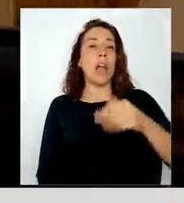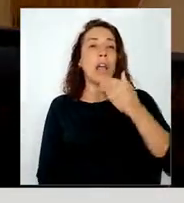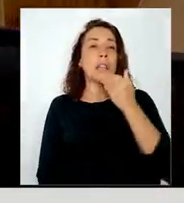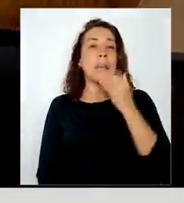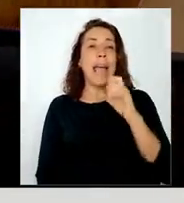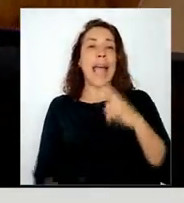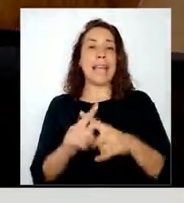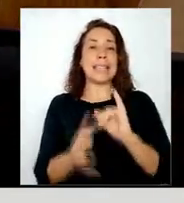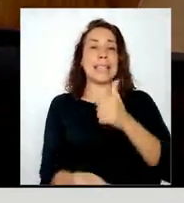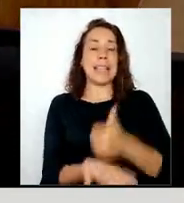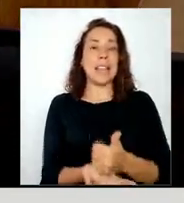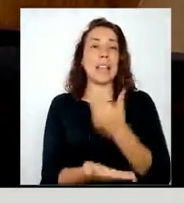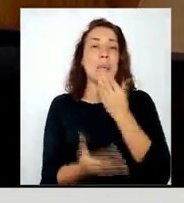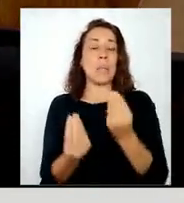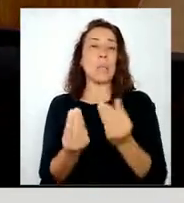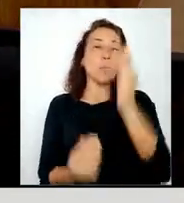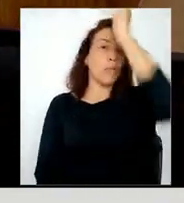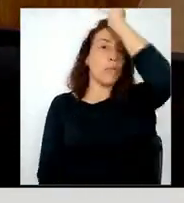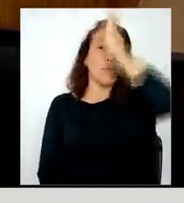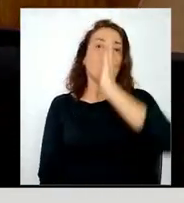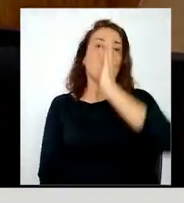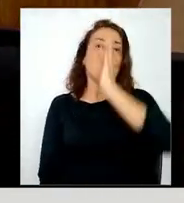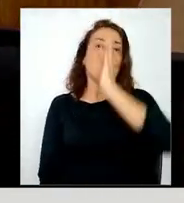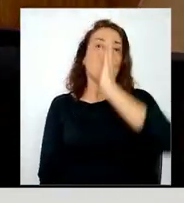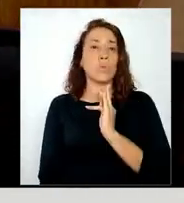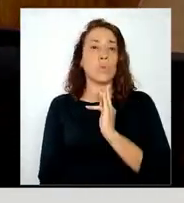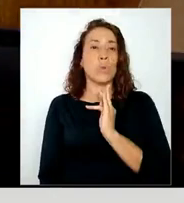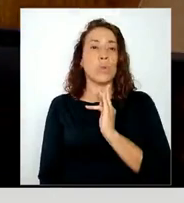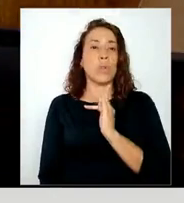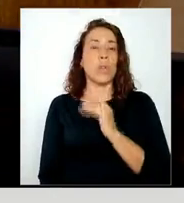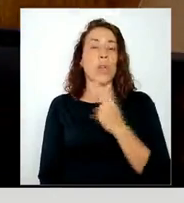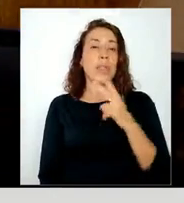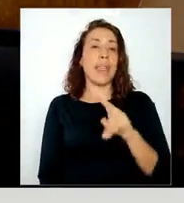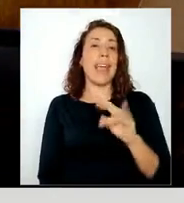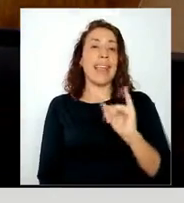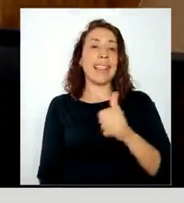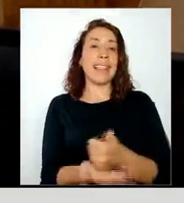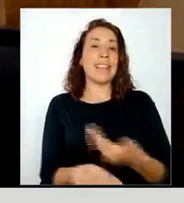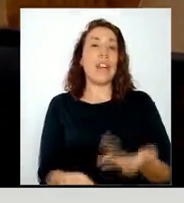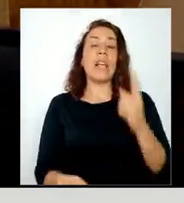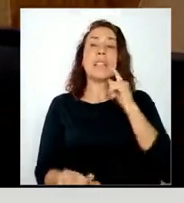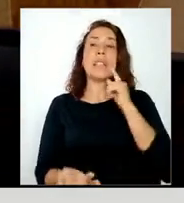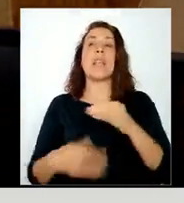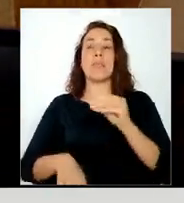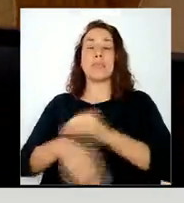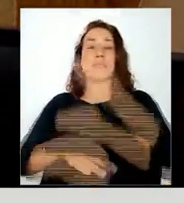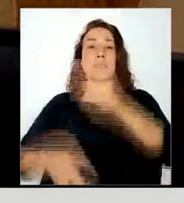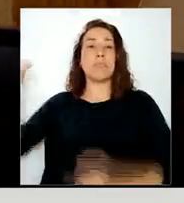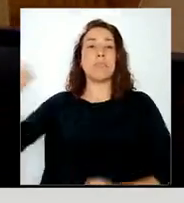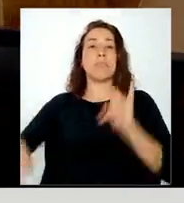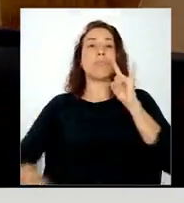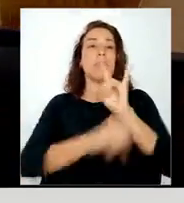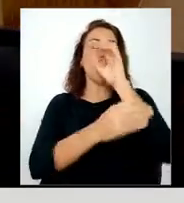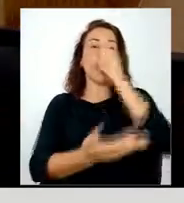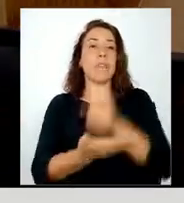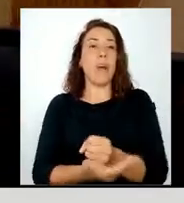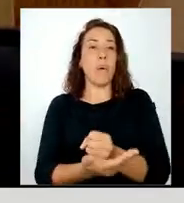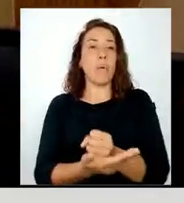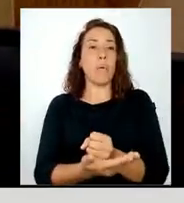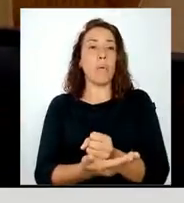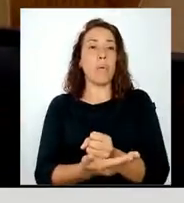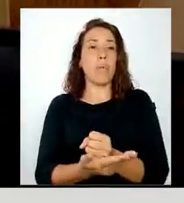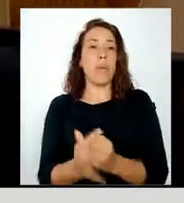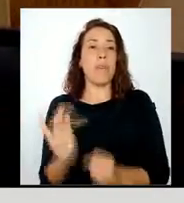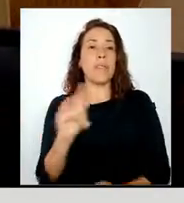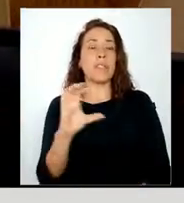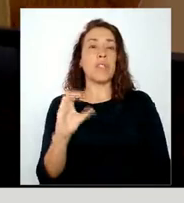varios funcionarios de la intendencia de esa época actualmente se encuentran formalizados por fraude al fisco entre otros delitos producto de